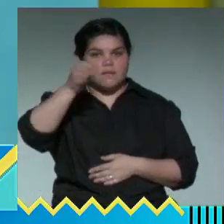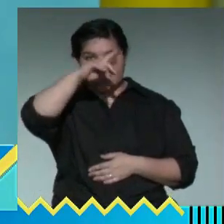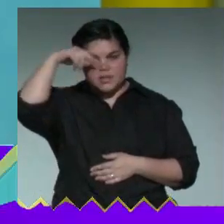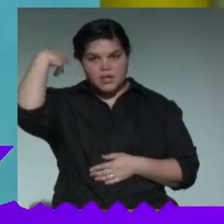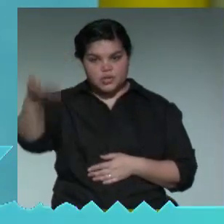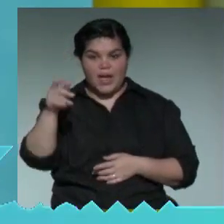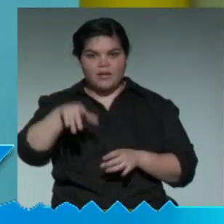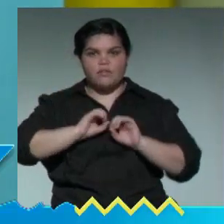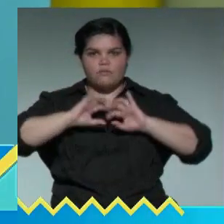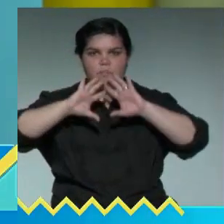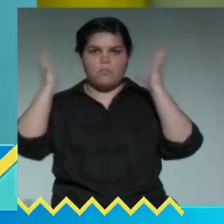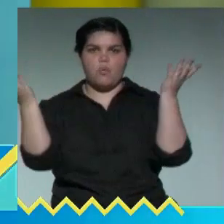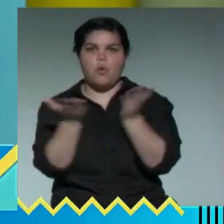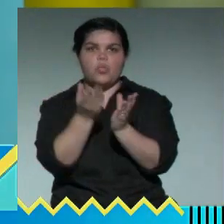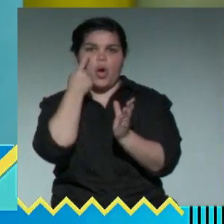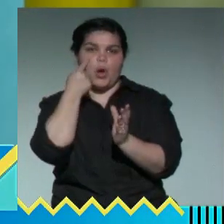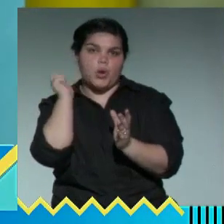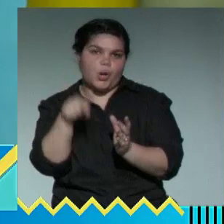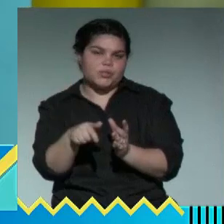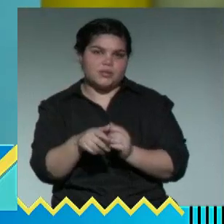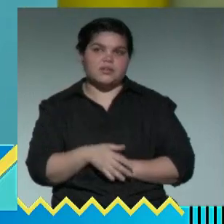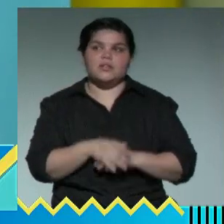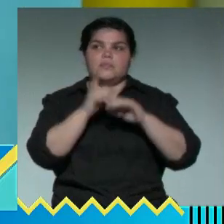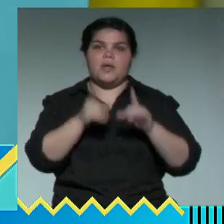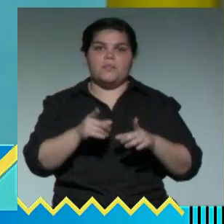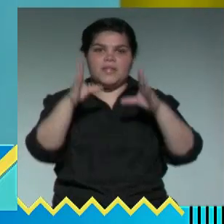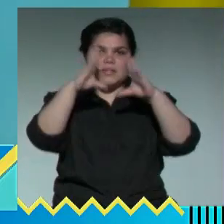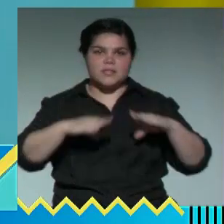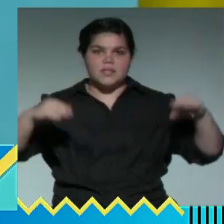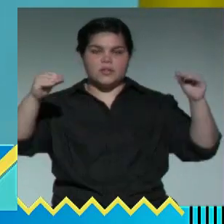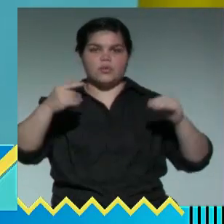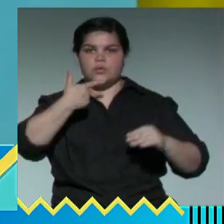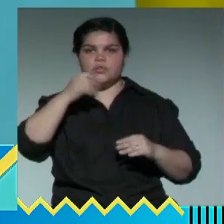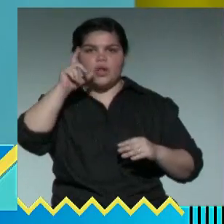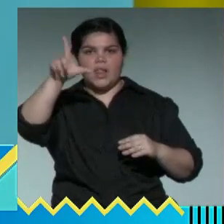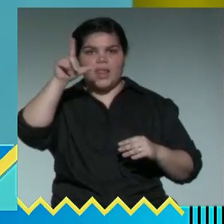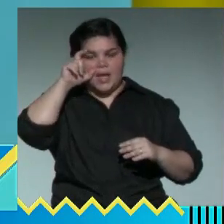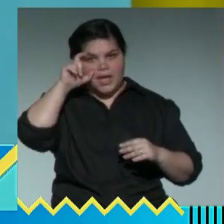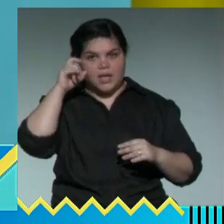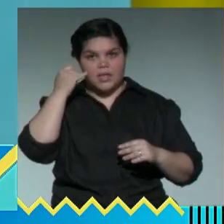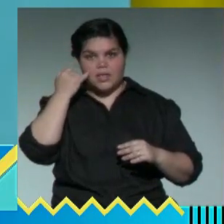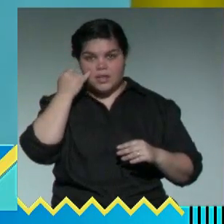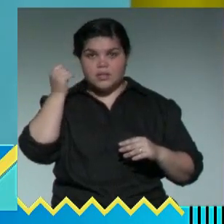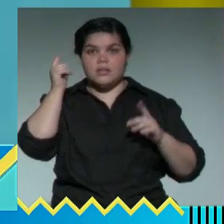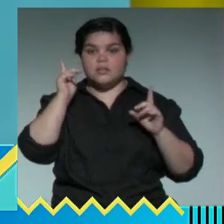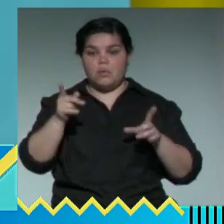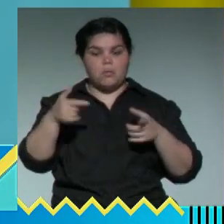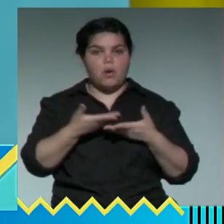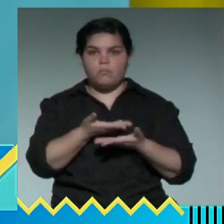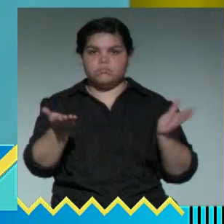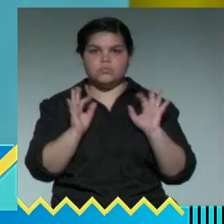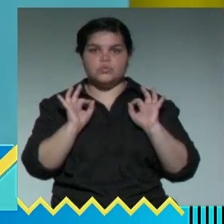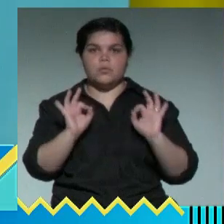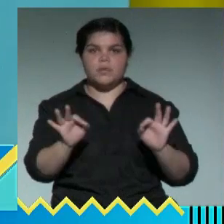día de hoy. Por ejemplo, uno de los circos más importantes, Cirque Soleil, le dedicó una obra completa, ¿sí?, un espectáculo